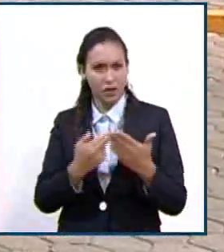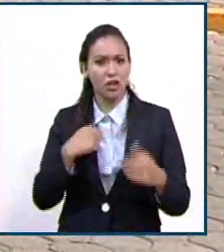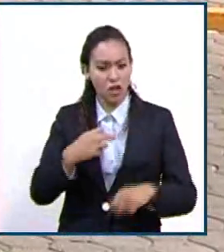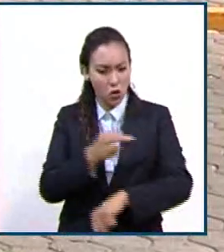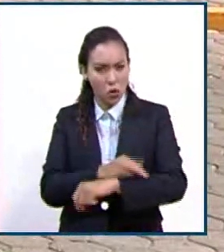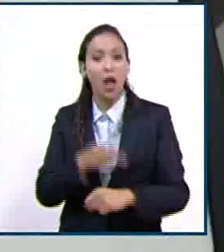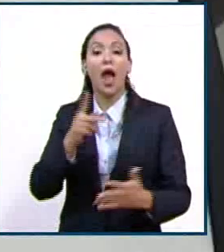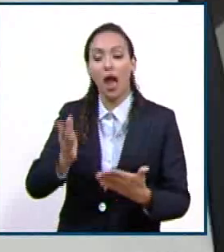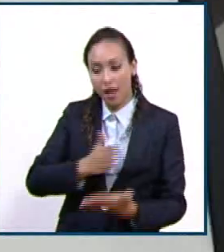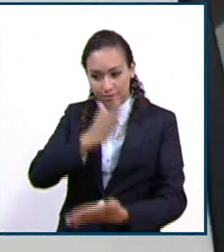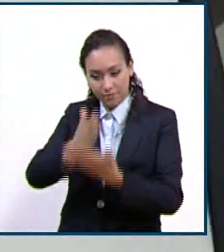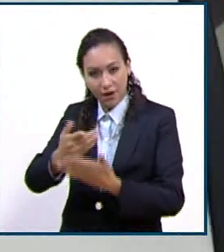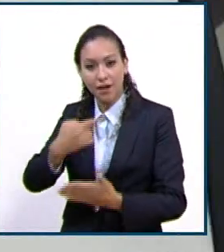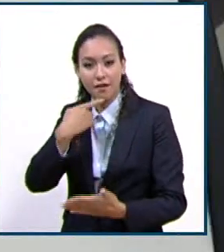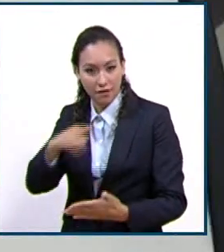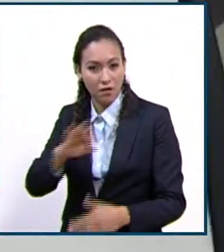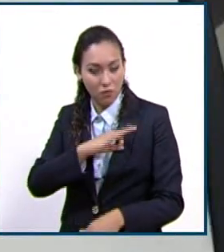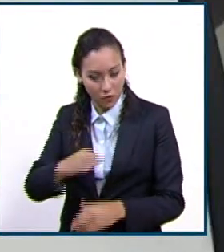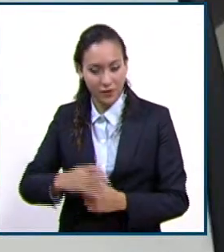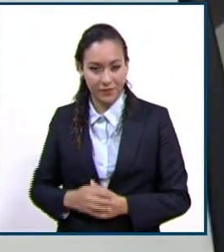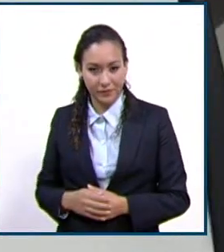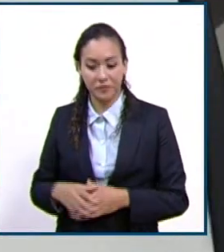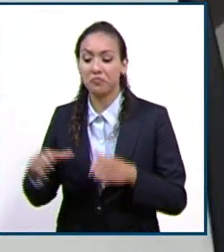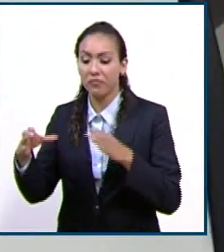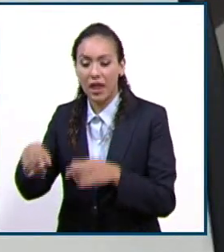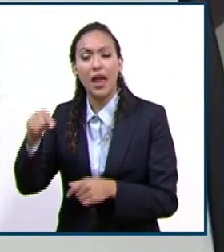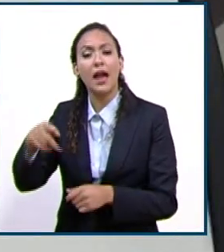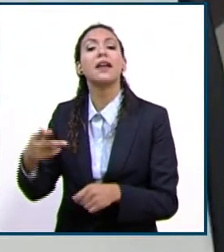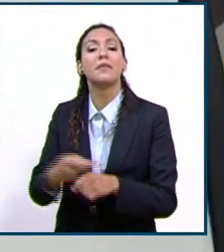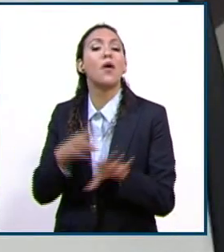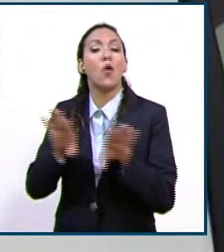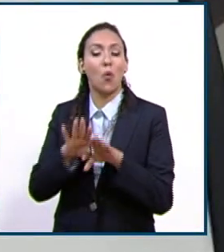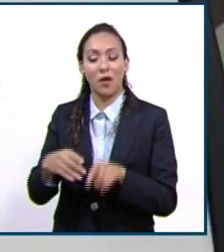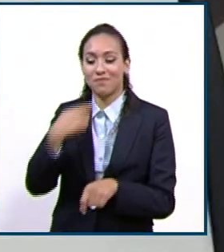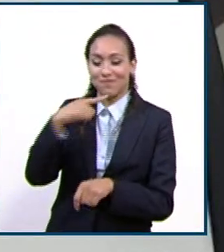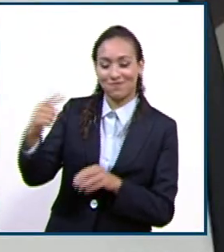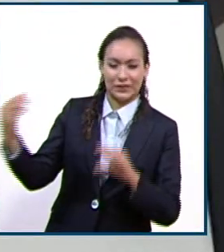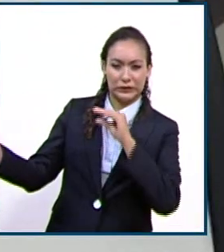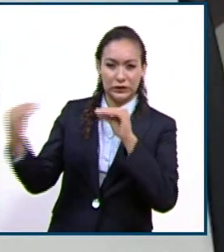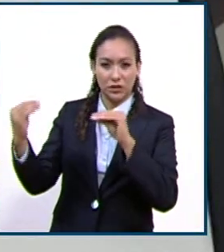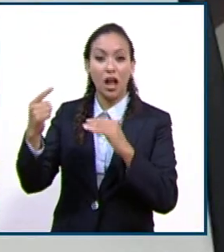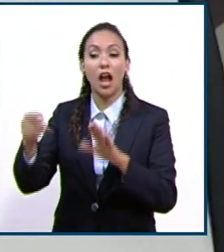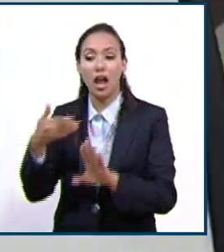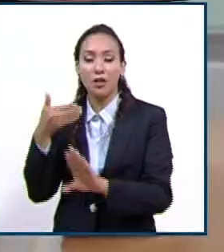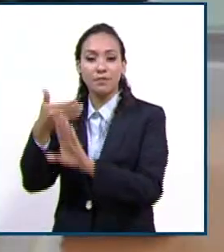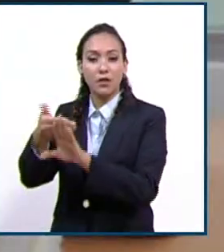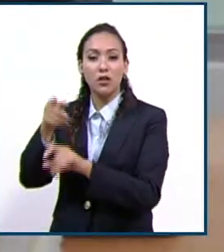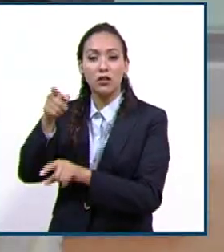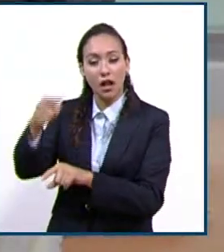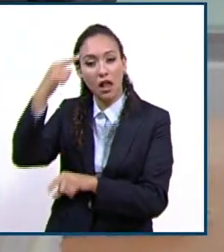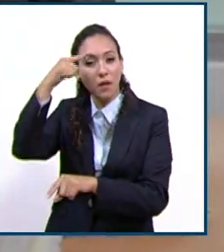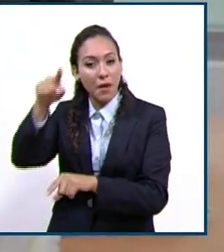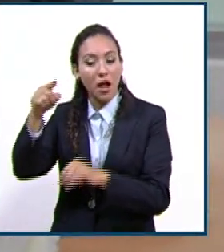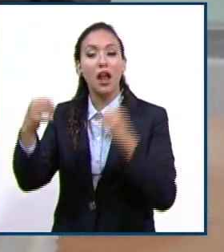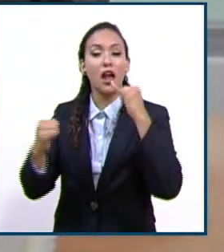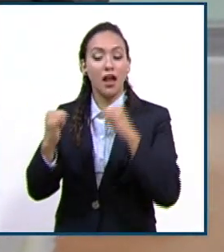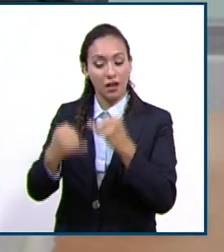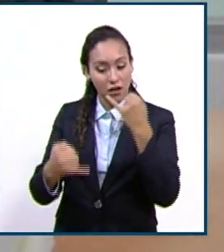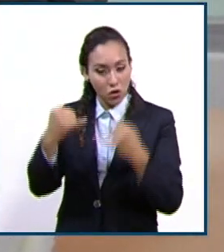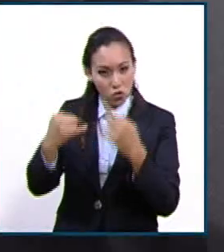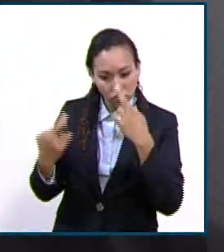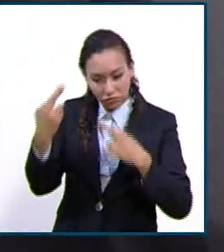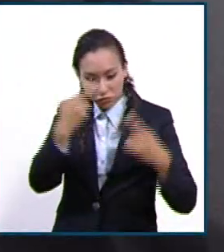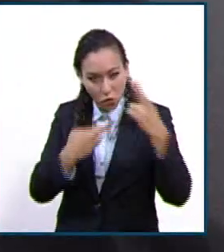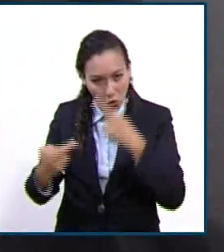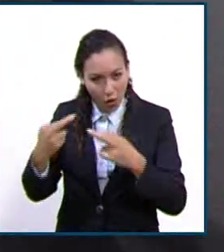de la sentencia. En estos casos, a través del amparo, se impugna el fallo mismo, que es del conocimiento de un juzgador federal,